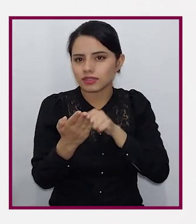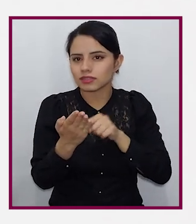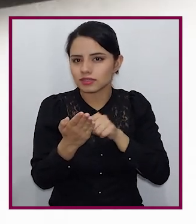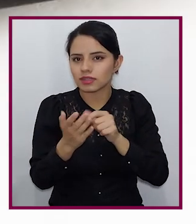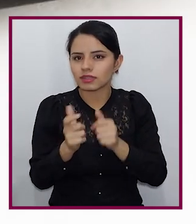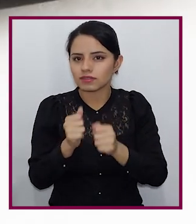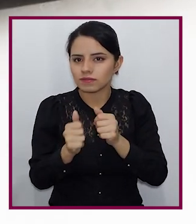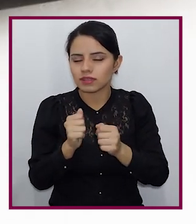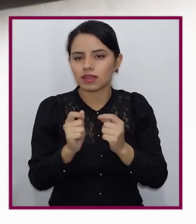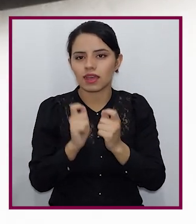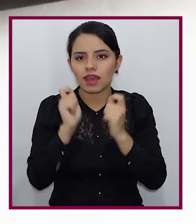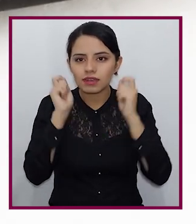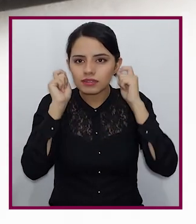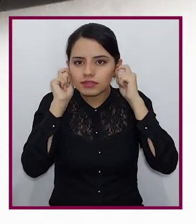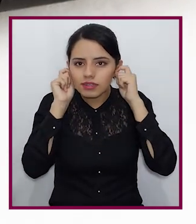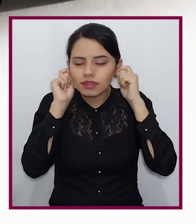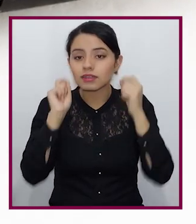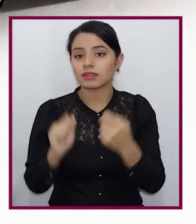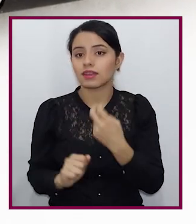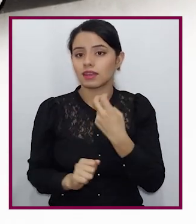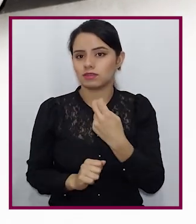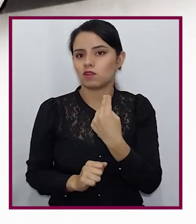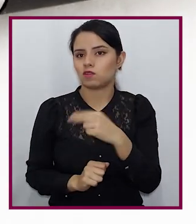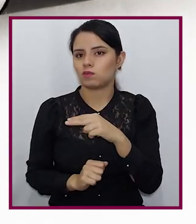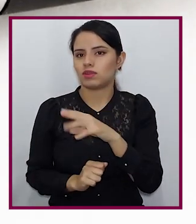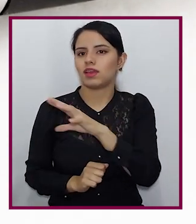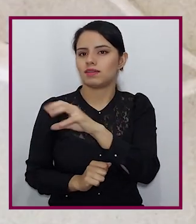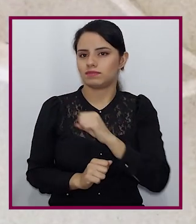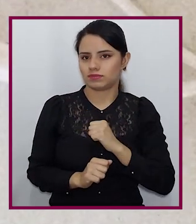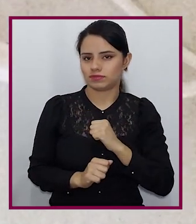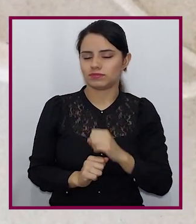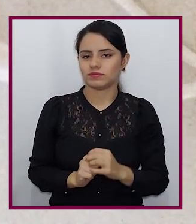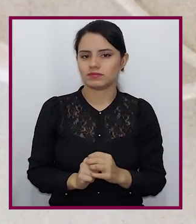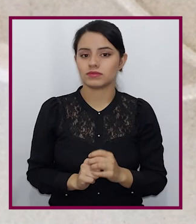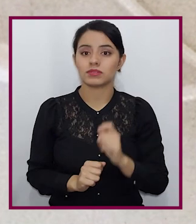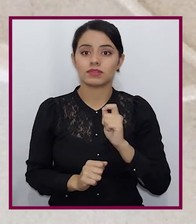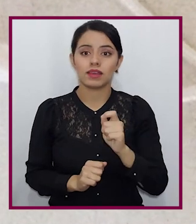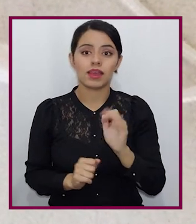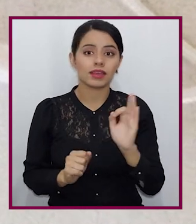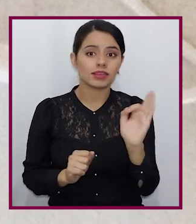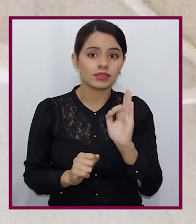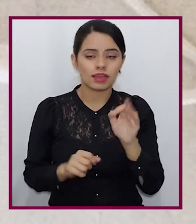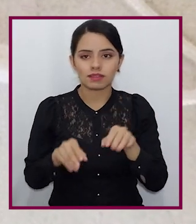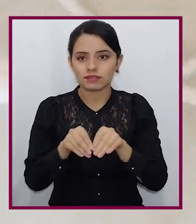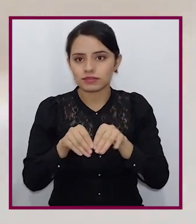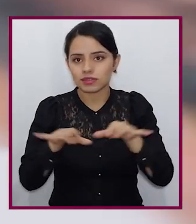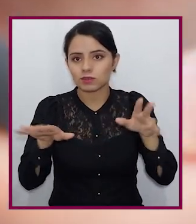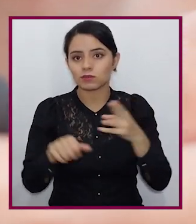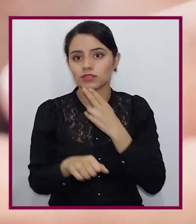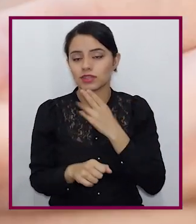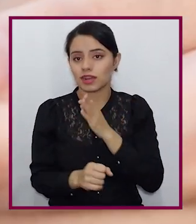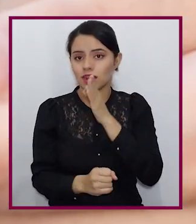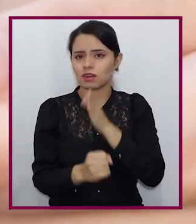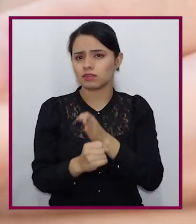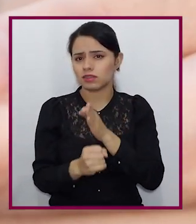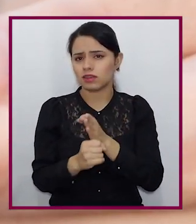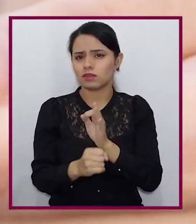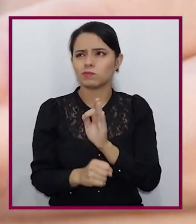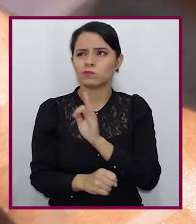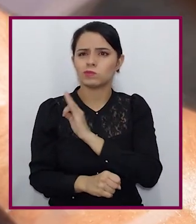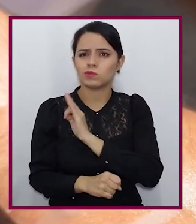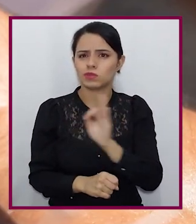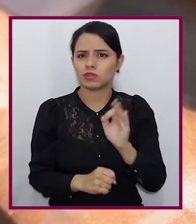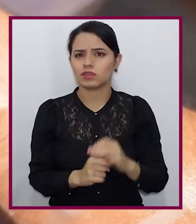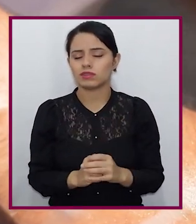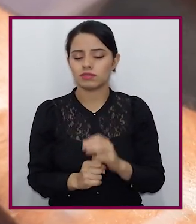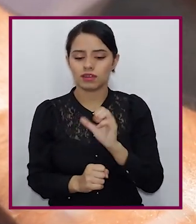estos audios. Por eso acuñó el término. Es decir, que si se hubiera popularizado en nuestros días, se podría llamar